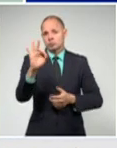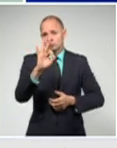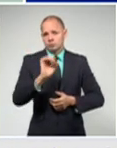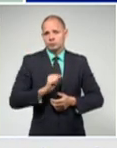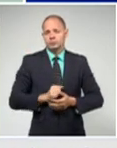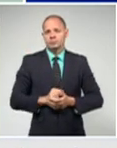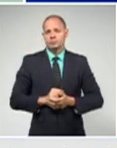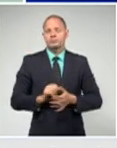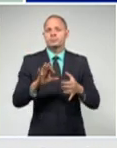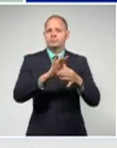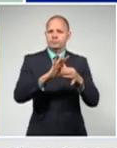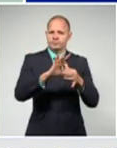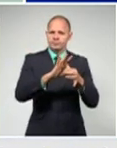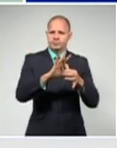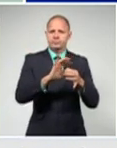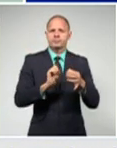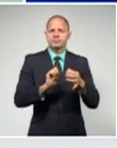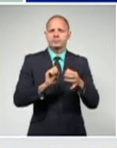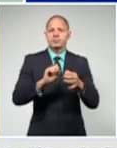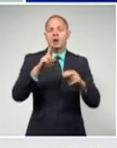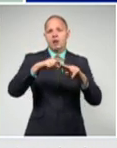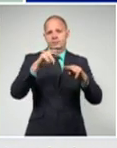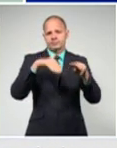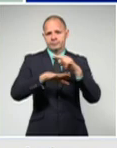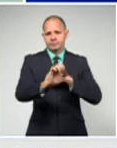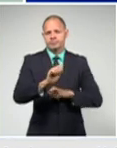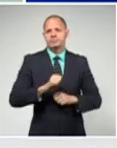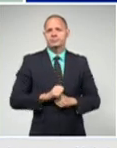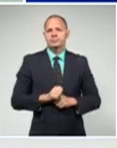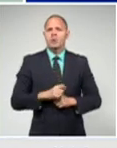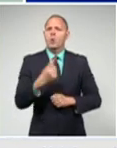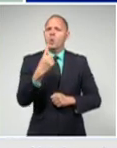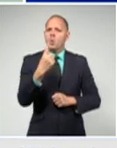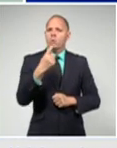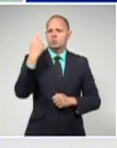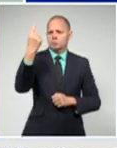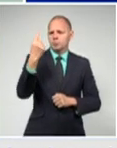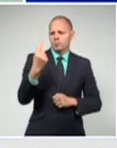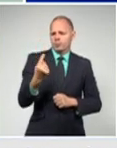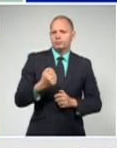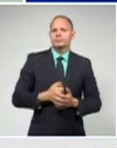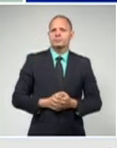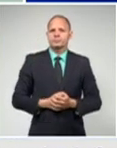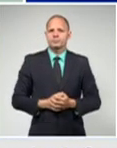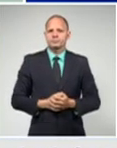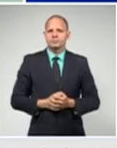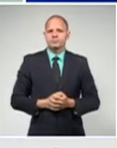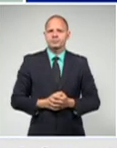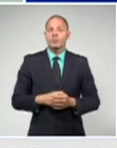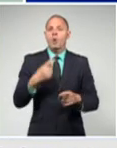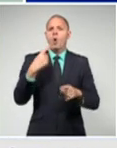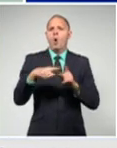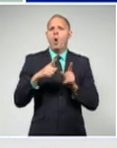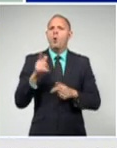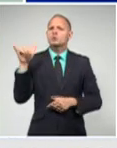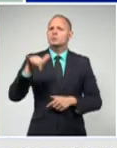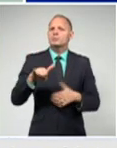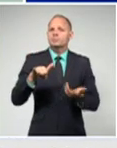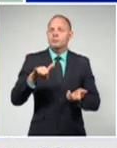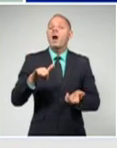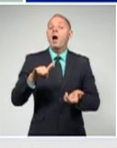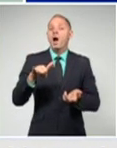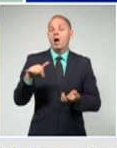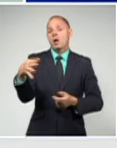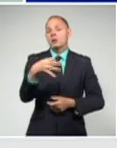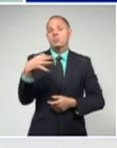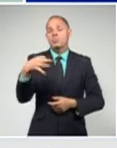Guanabacoa, Habana del Este, 1 de cada uno. uno de la provincia de Matanzas, del municipio